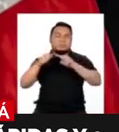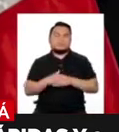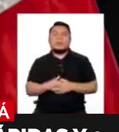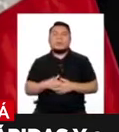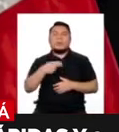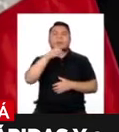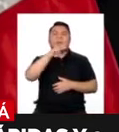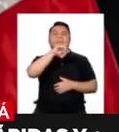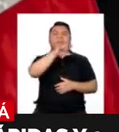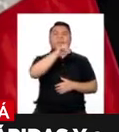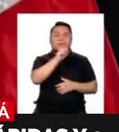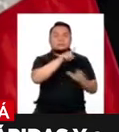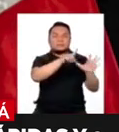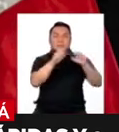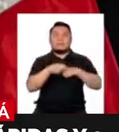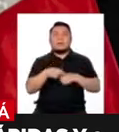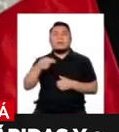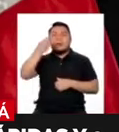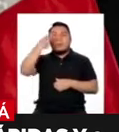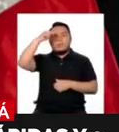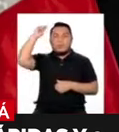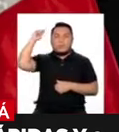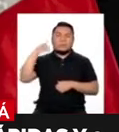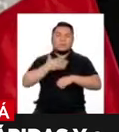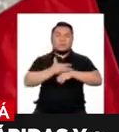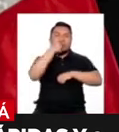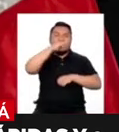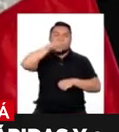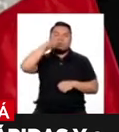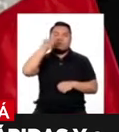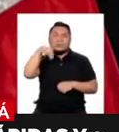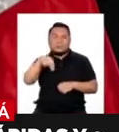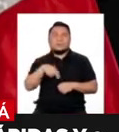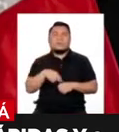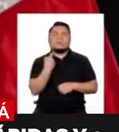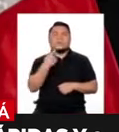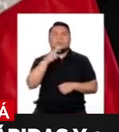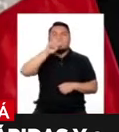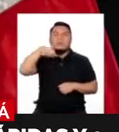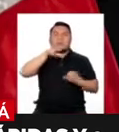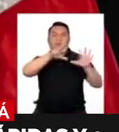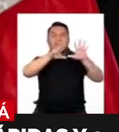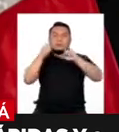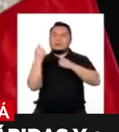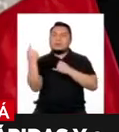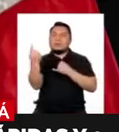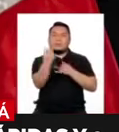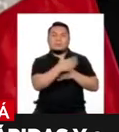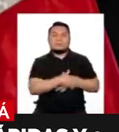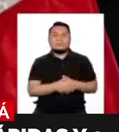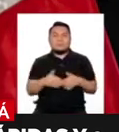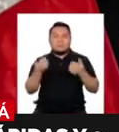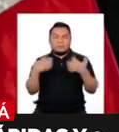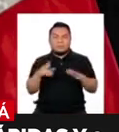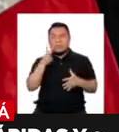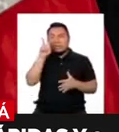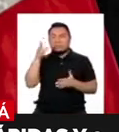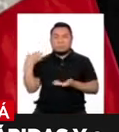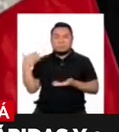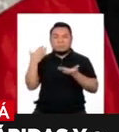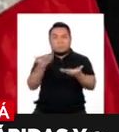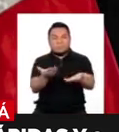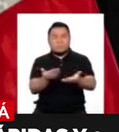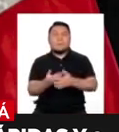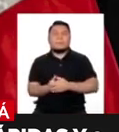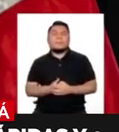2.800, Huancavelica 700, Huánuco, Ica, Junín 2.800 en cada uno. Hemos hecho dos entregas,